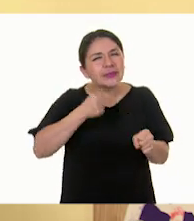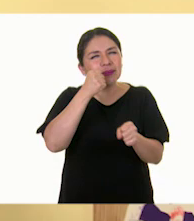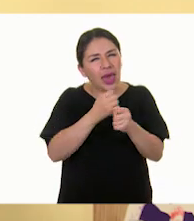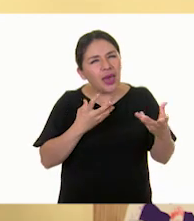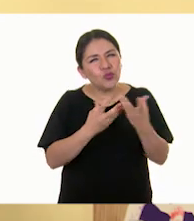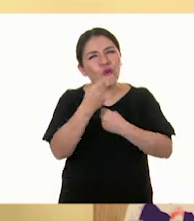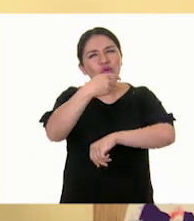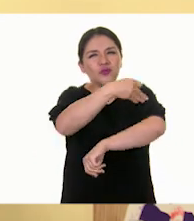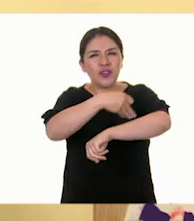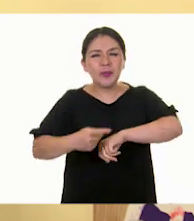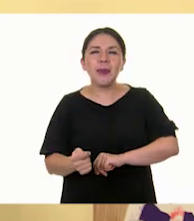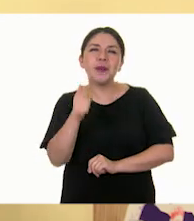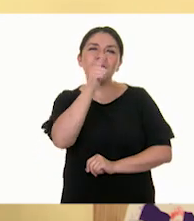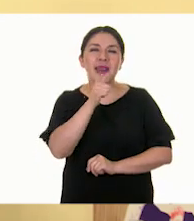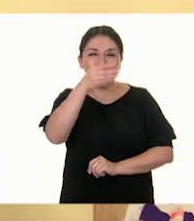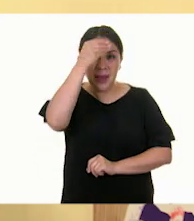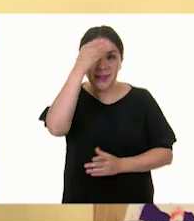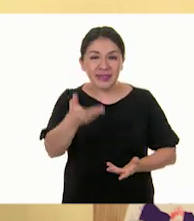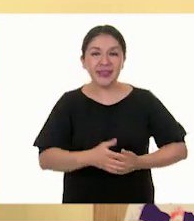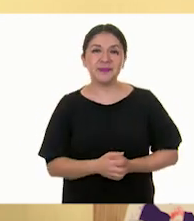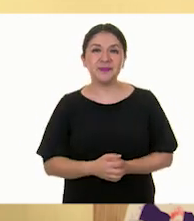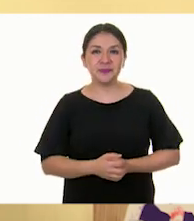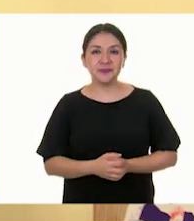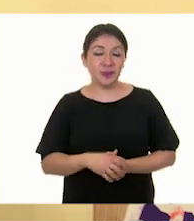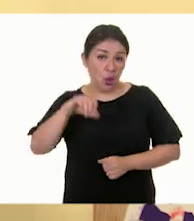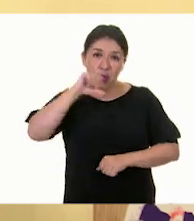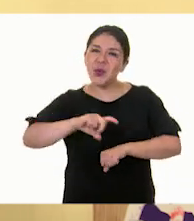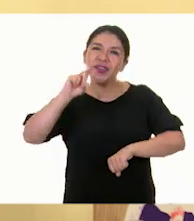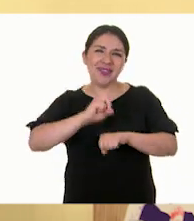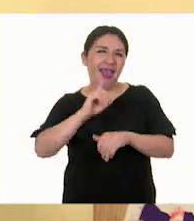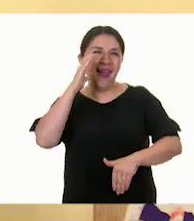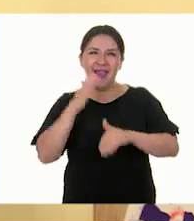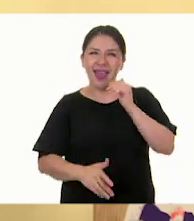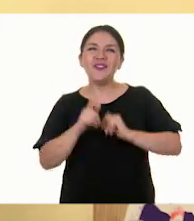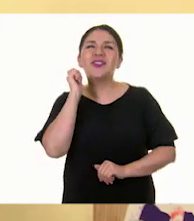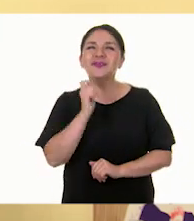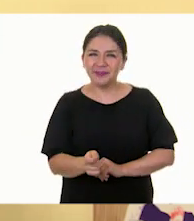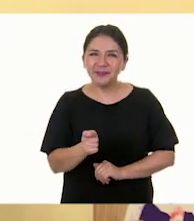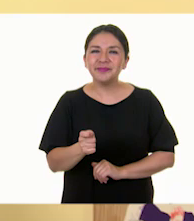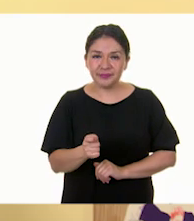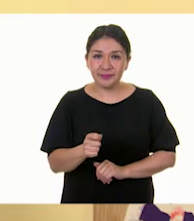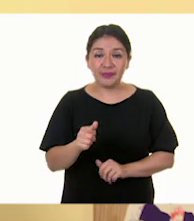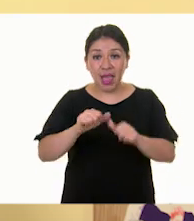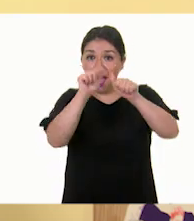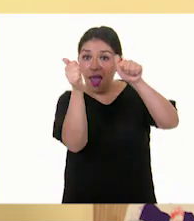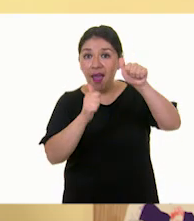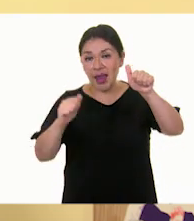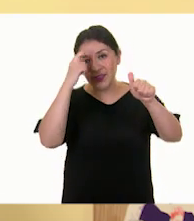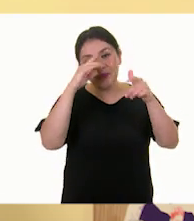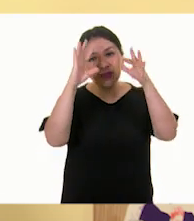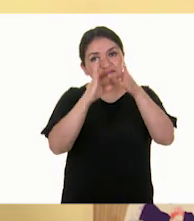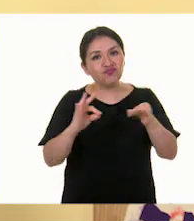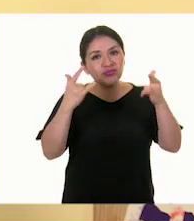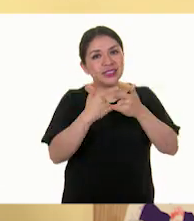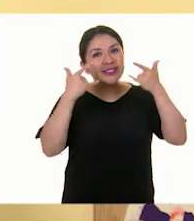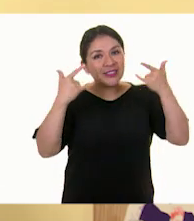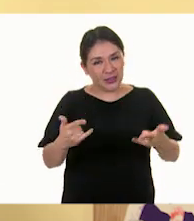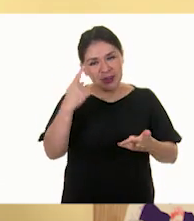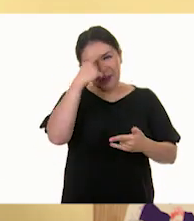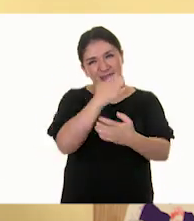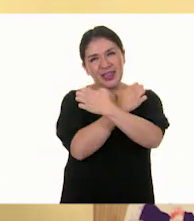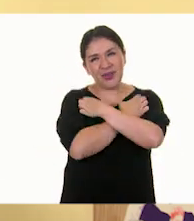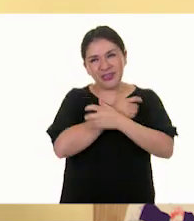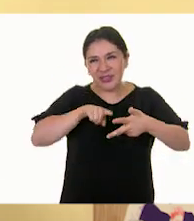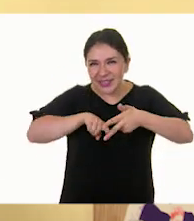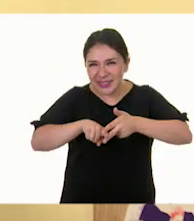practicarla y platica con tu familia en tu lengua materna. Por hoy hemos terminado con El arte de contar cuentos de